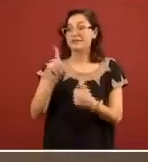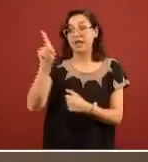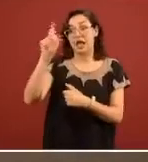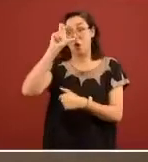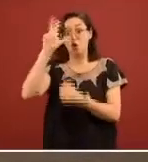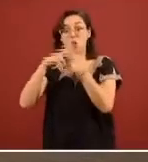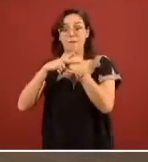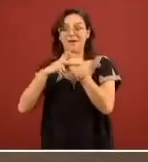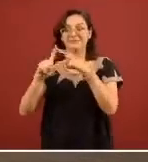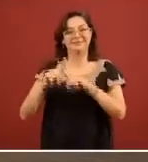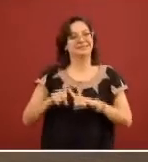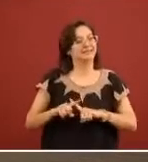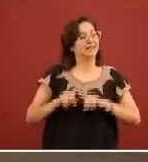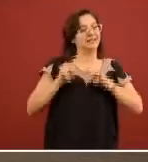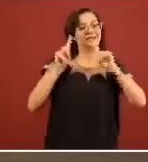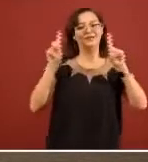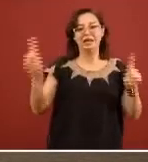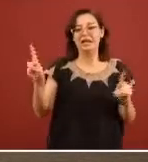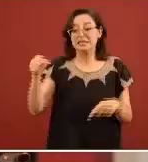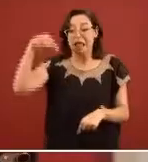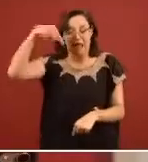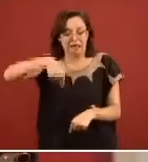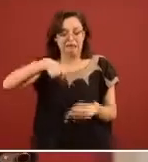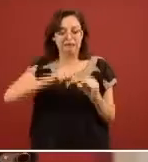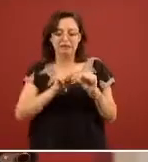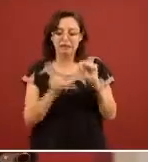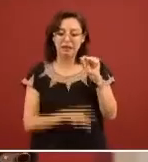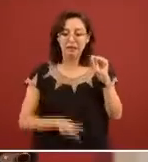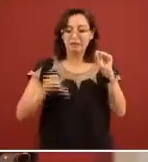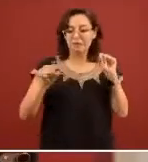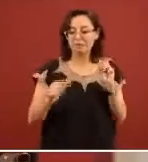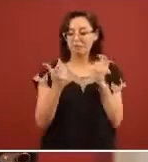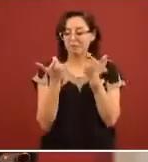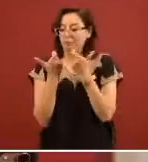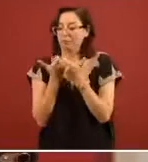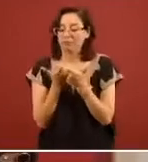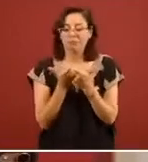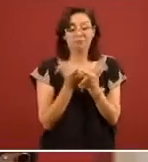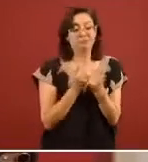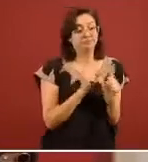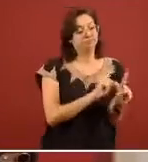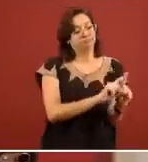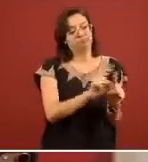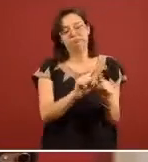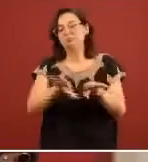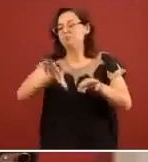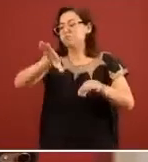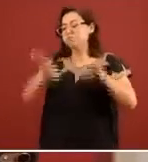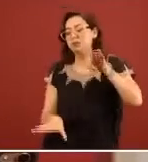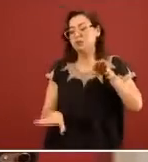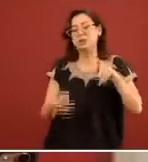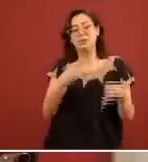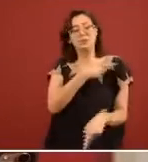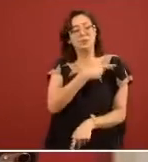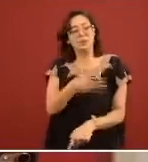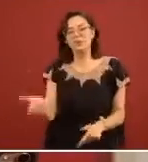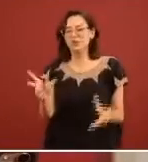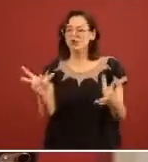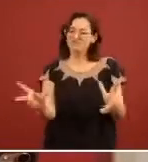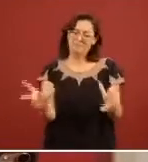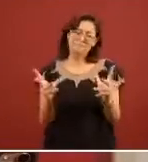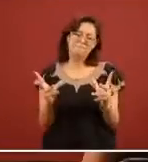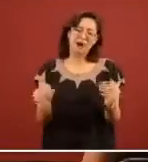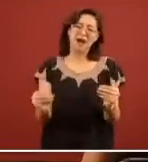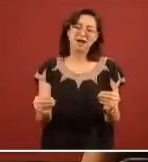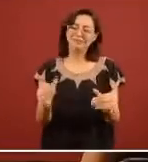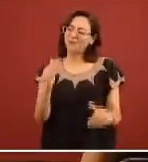europeos, tiene una distribución de los ingresos, de la riqueza, extremadamente desigual. Hay una